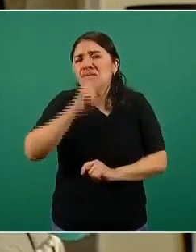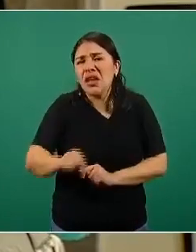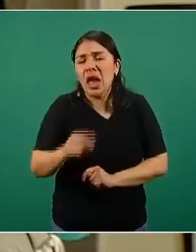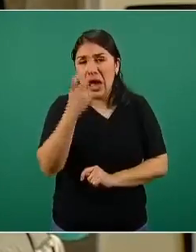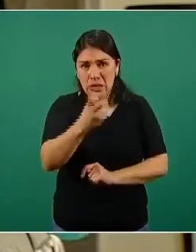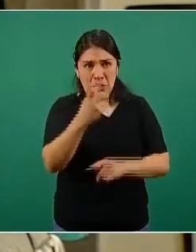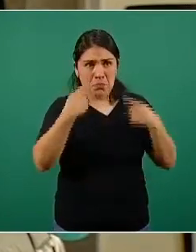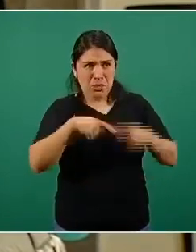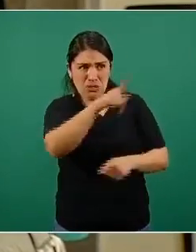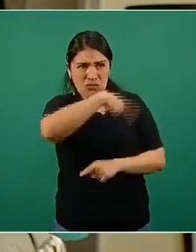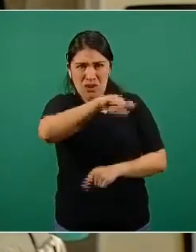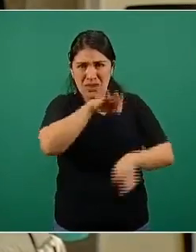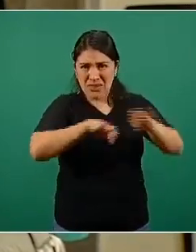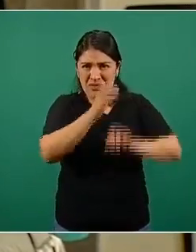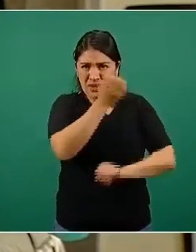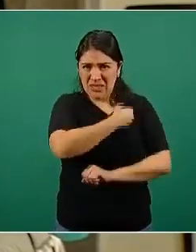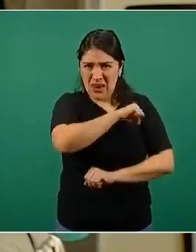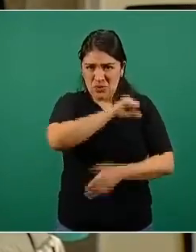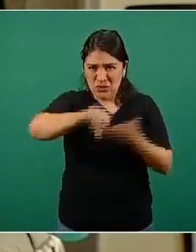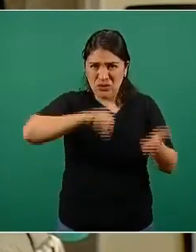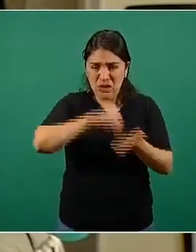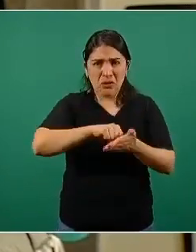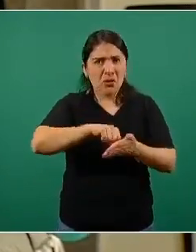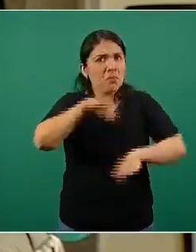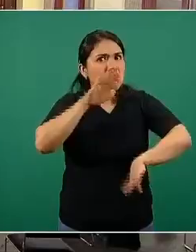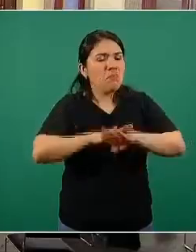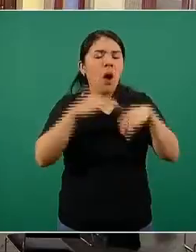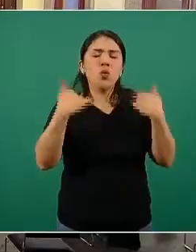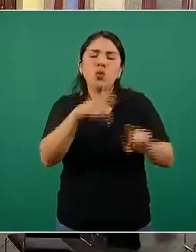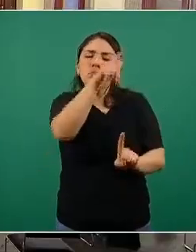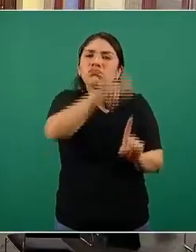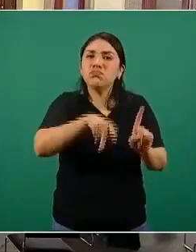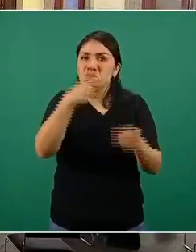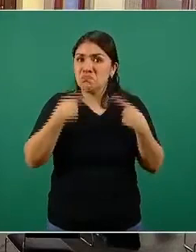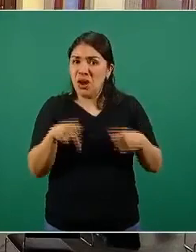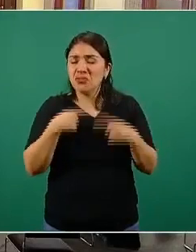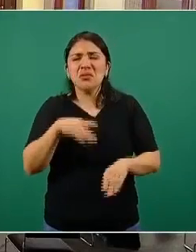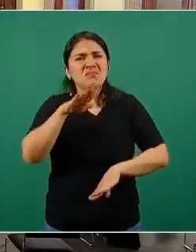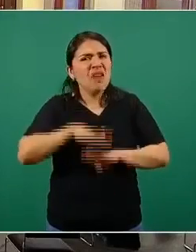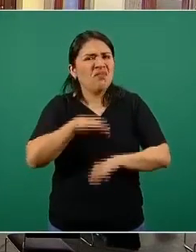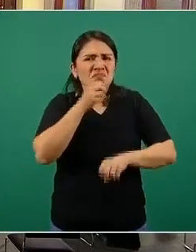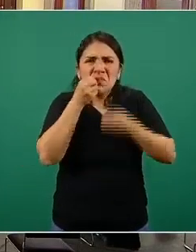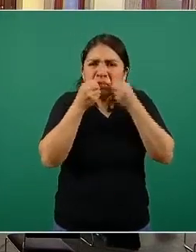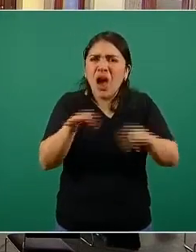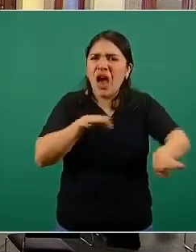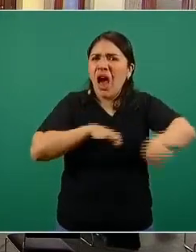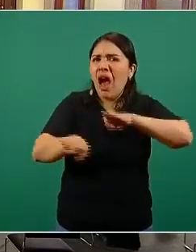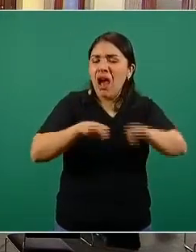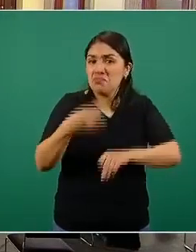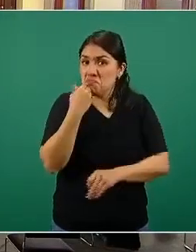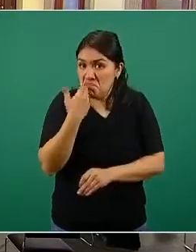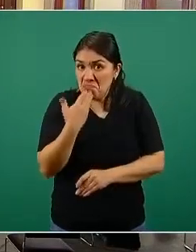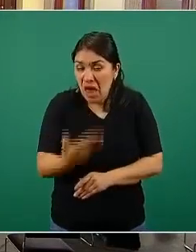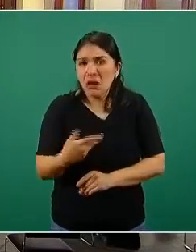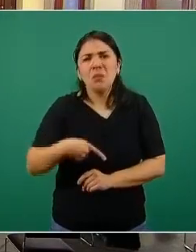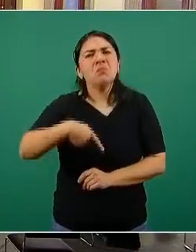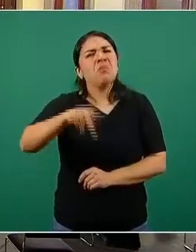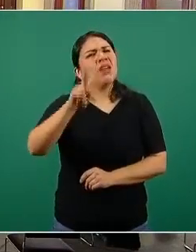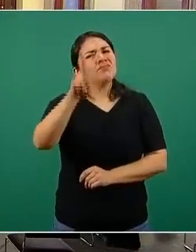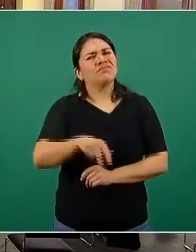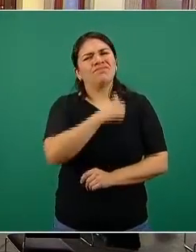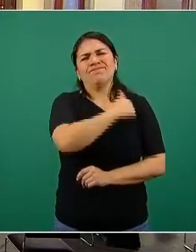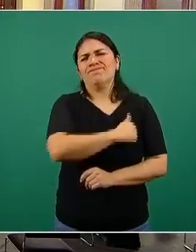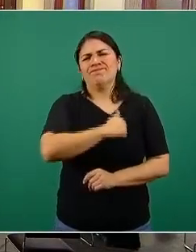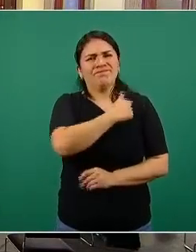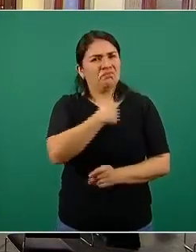una manera extraordinariamente grandiosa, pero desgraciadamente también pudimos notar que